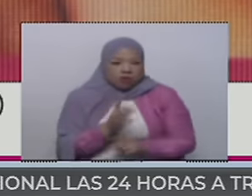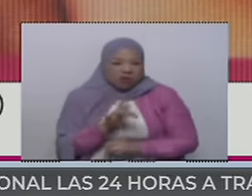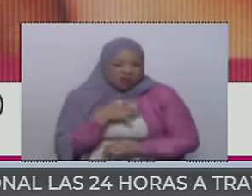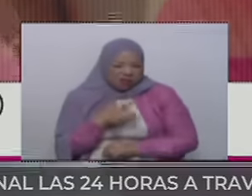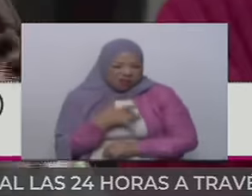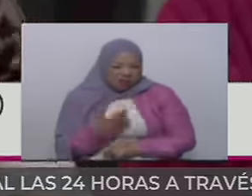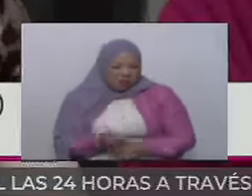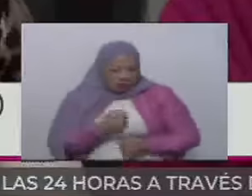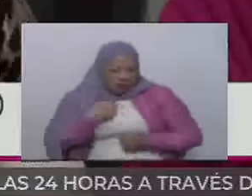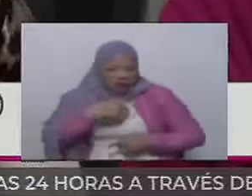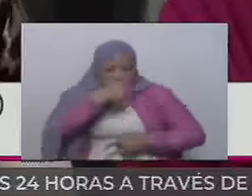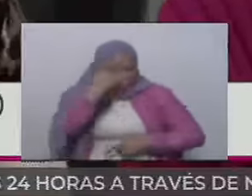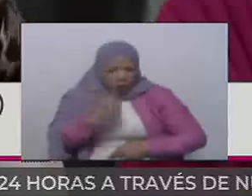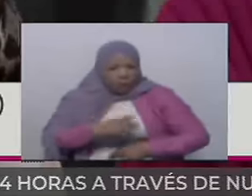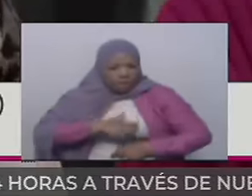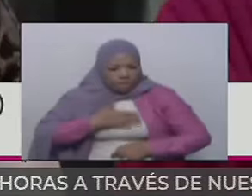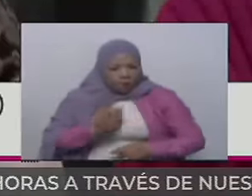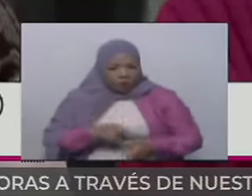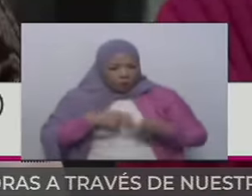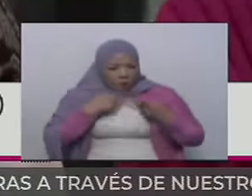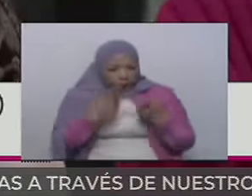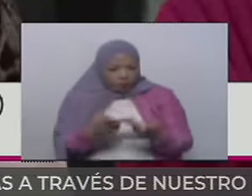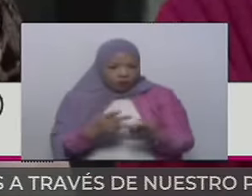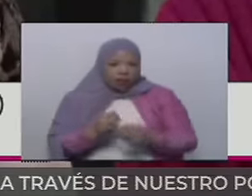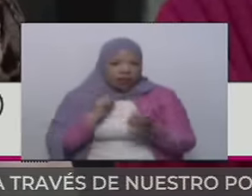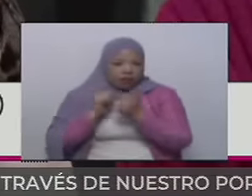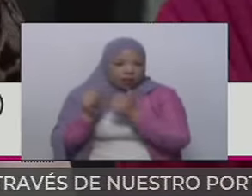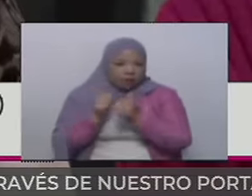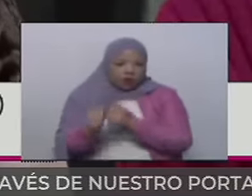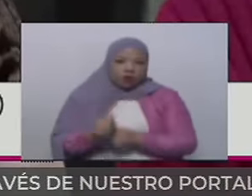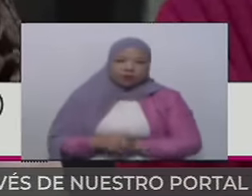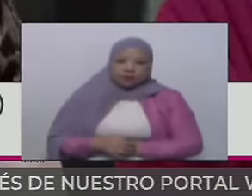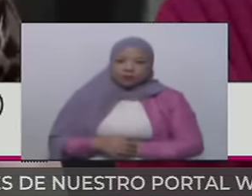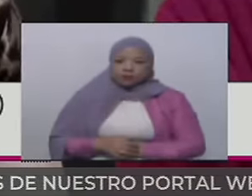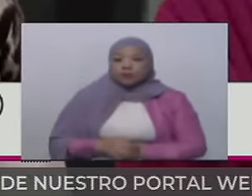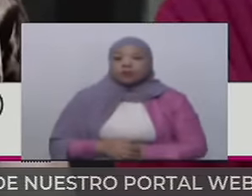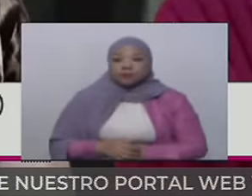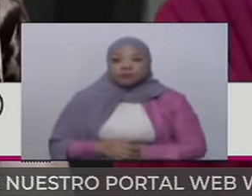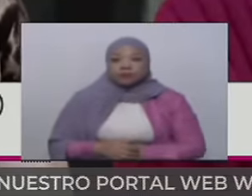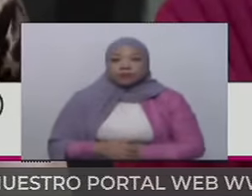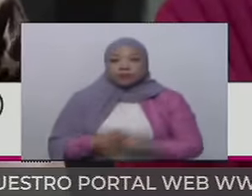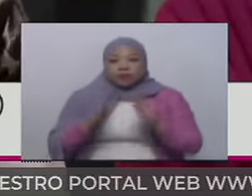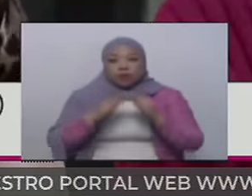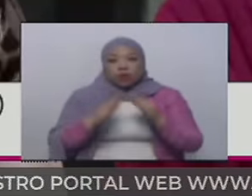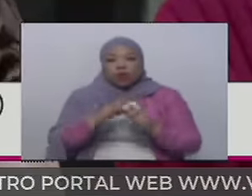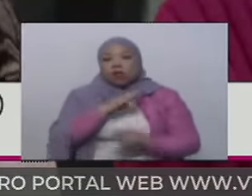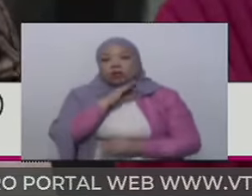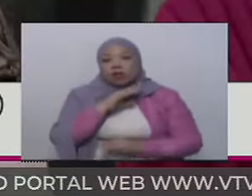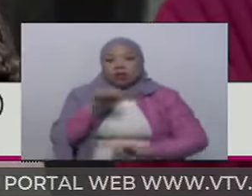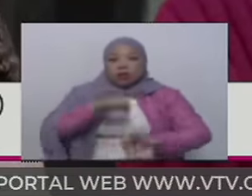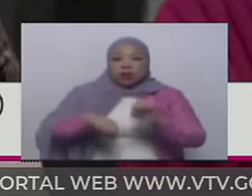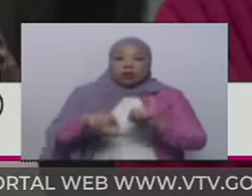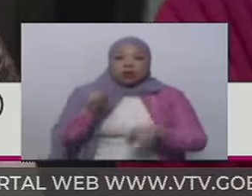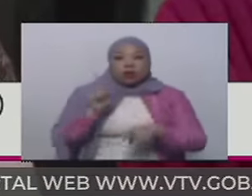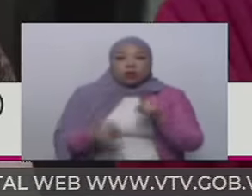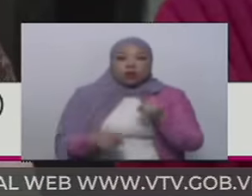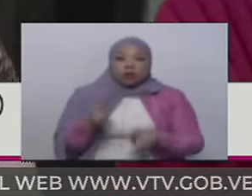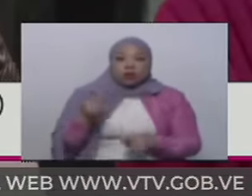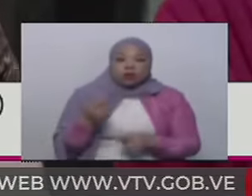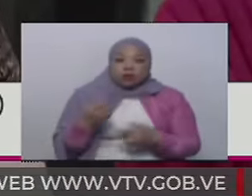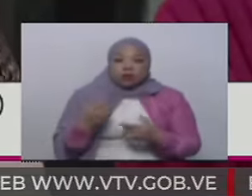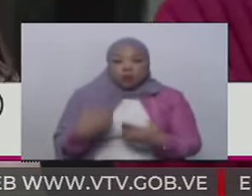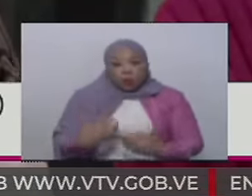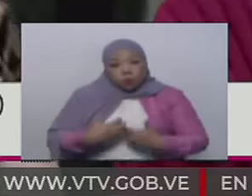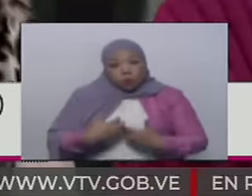lo otro, que nosotros tenemos también factores protectores para el cáncer de mama, que son, uno de ellos, la